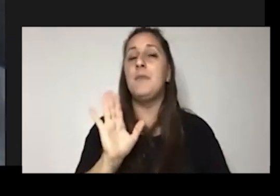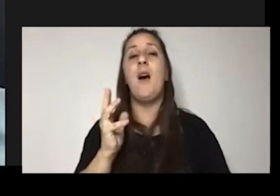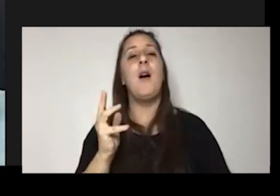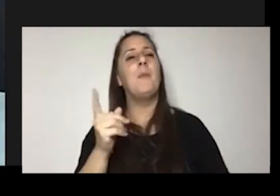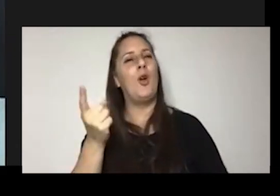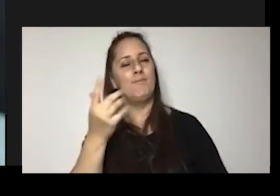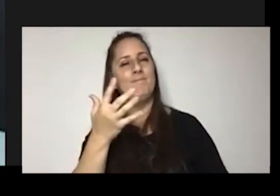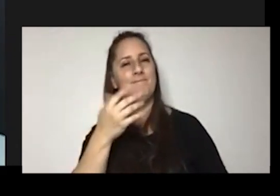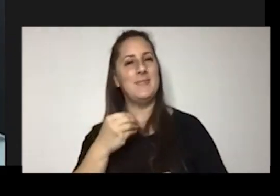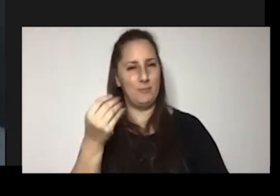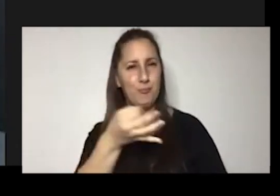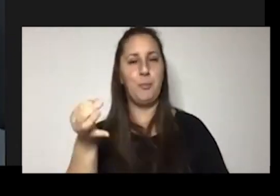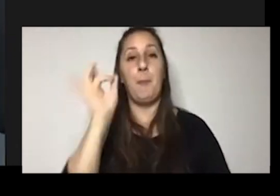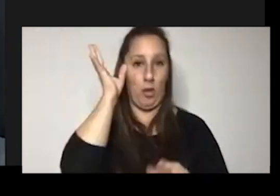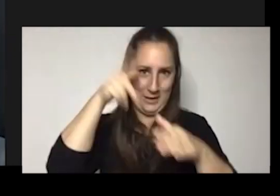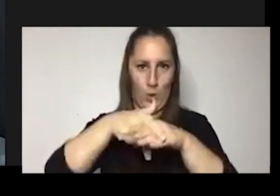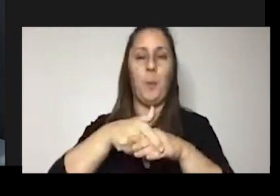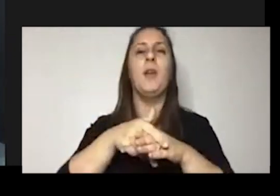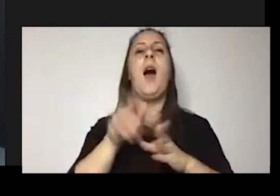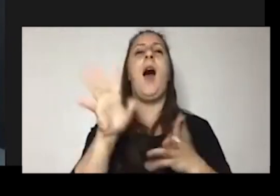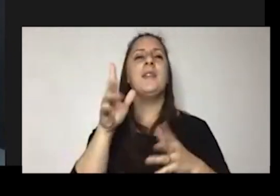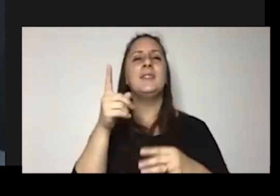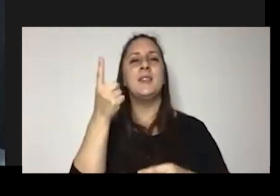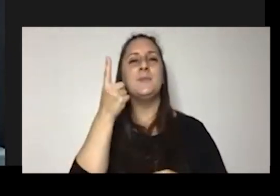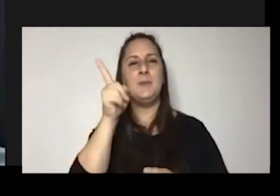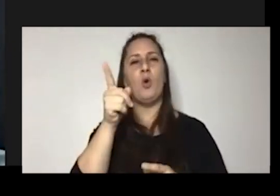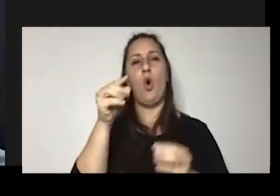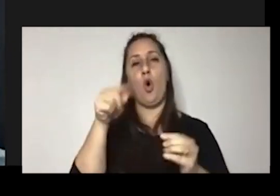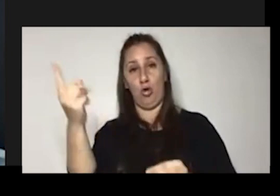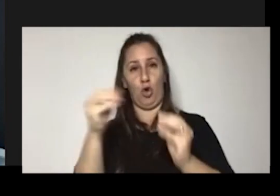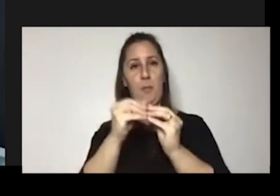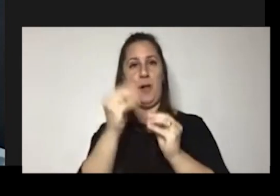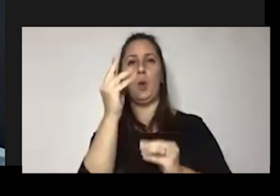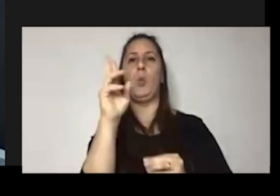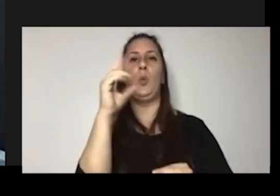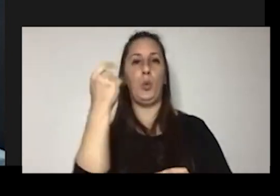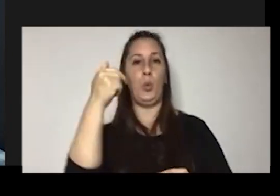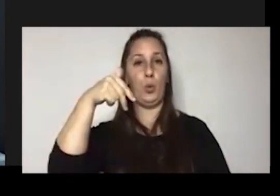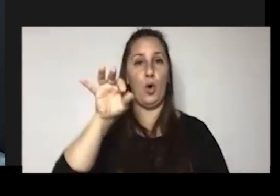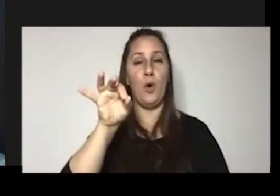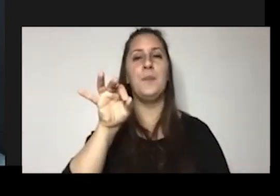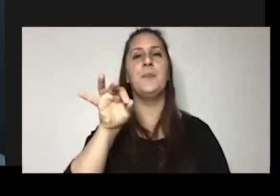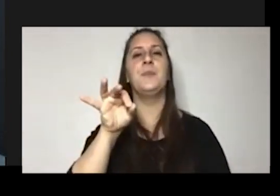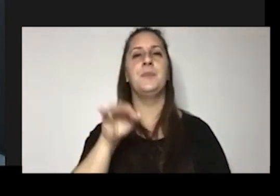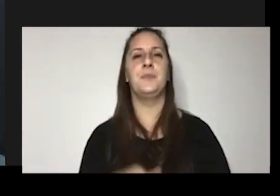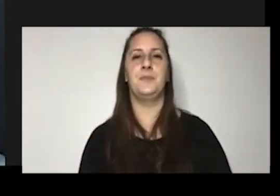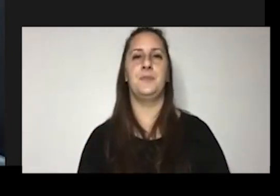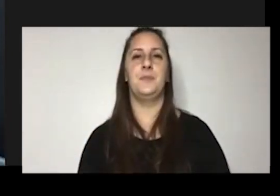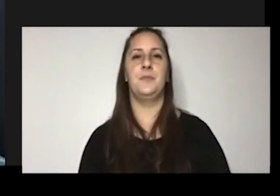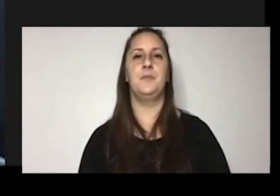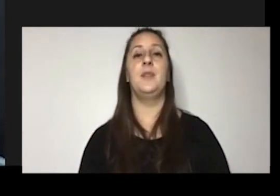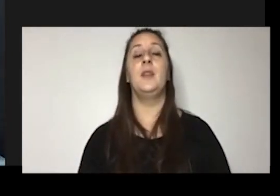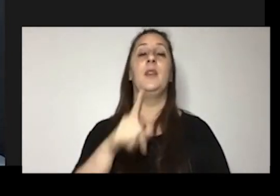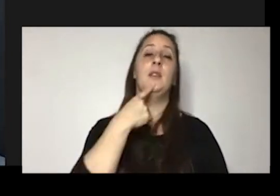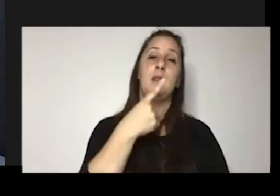interrumpa, ¿no? A veces pasa eso que mencionó otro compañero, Bruno, creo, que tanto la pensión como